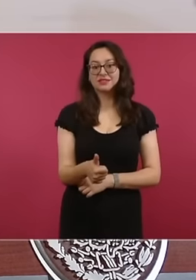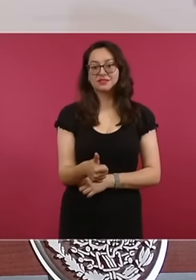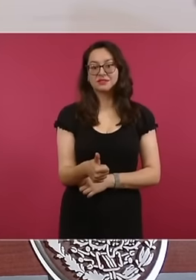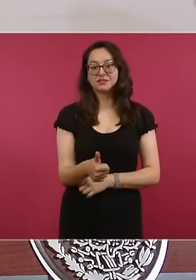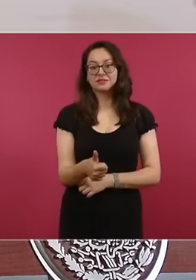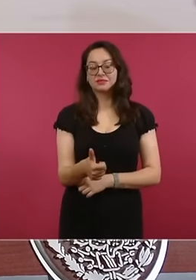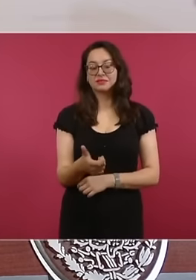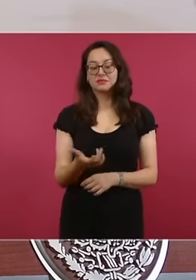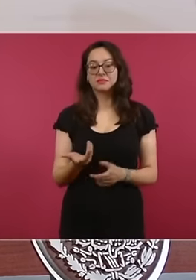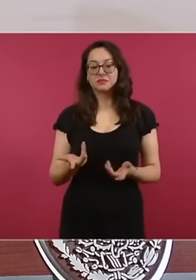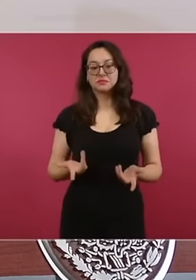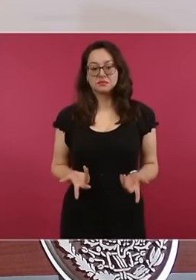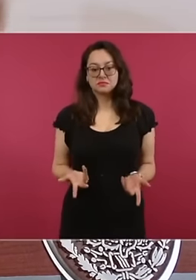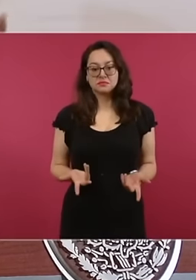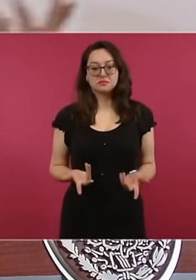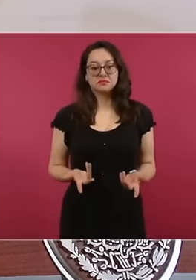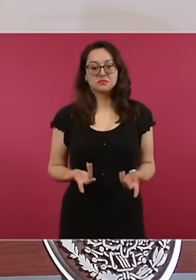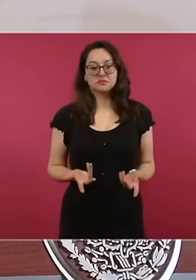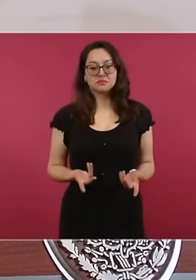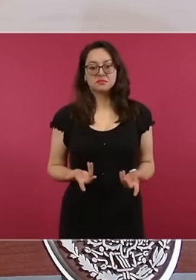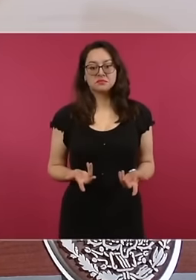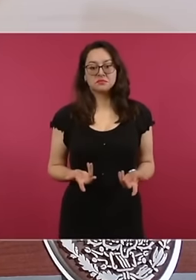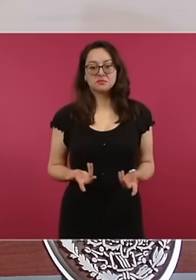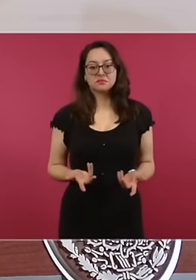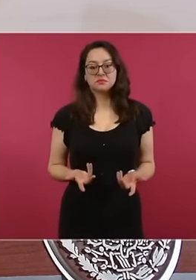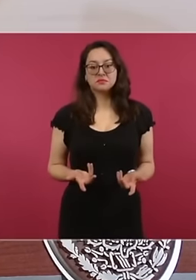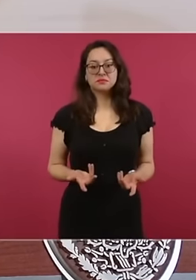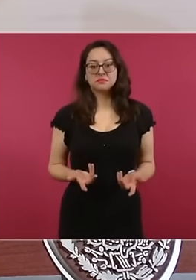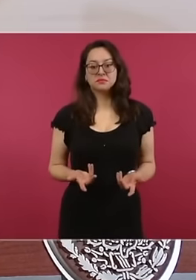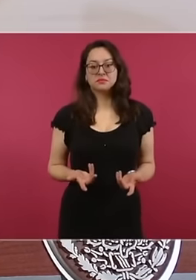Por eso estamos